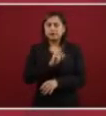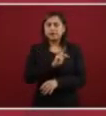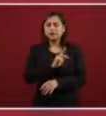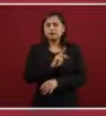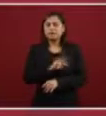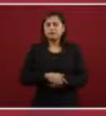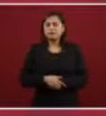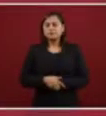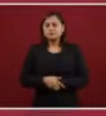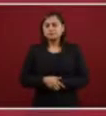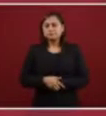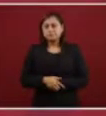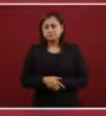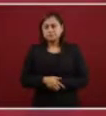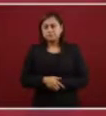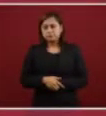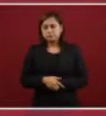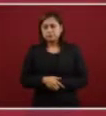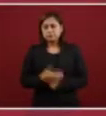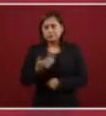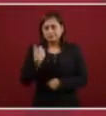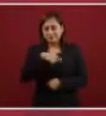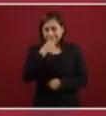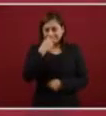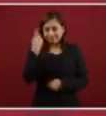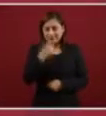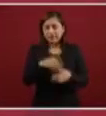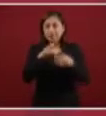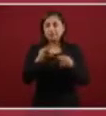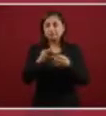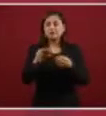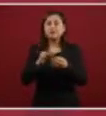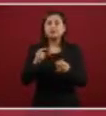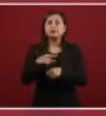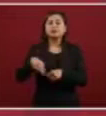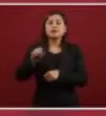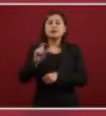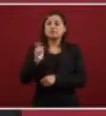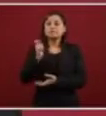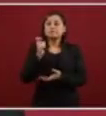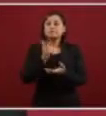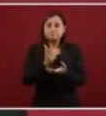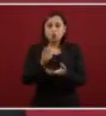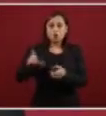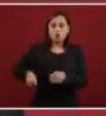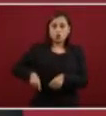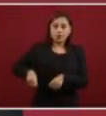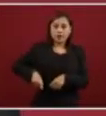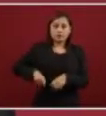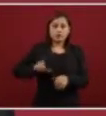de falta de recursos que no le alcanza al gobierno